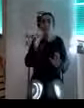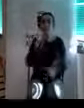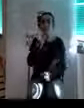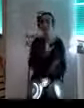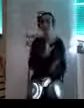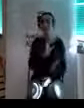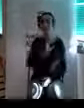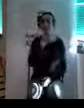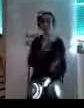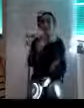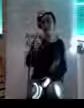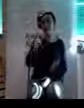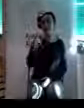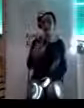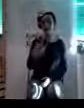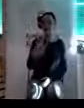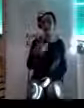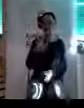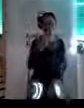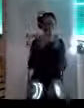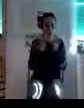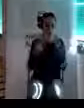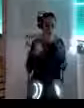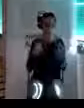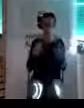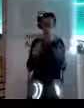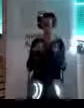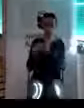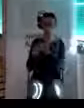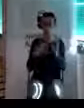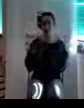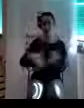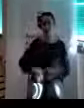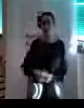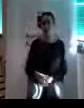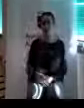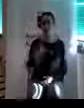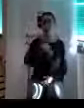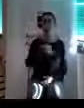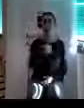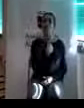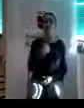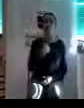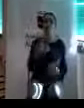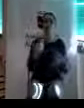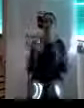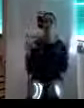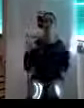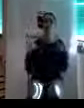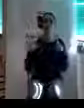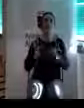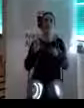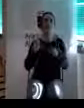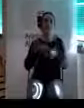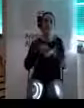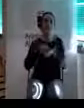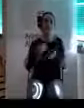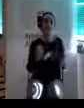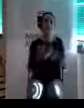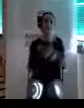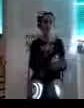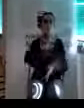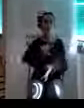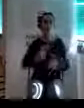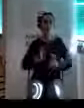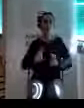retolaza también vicealcalde dijo culinos o no hay coordinación cuál ha sido su papel además de darse un paseo por la ciudad que iniciativas ha